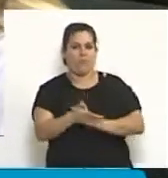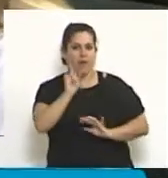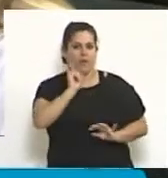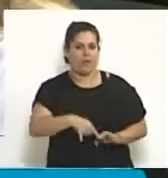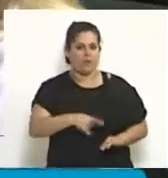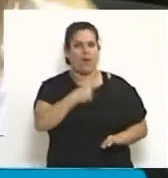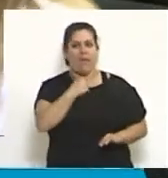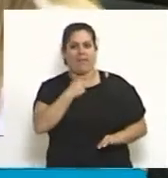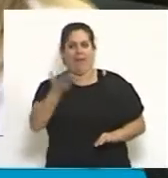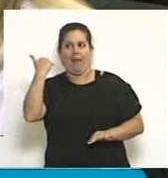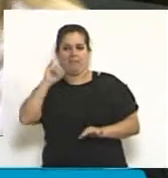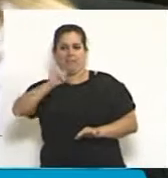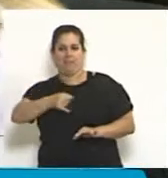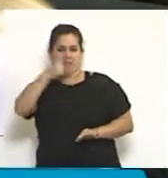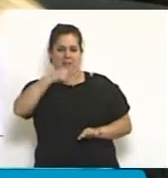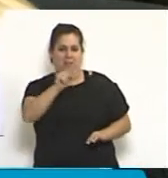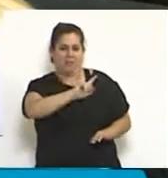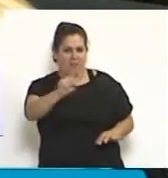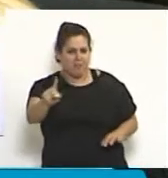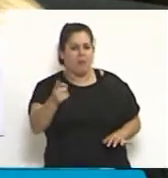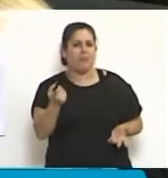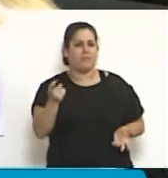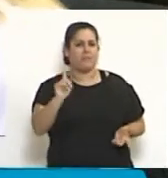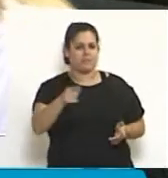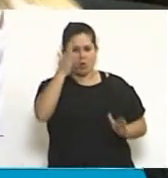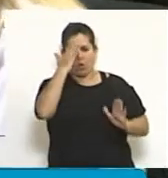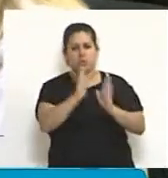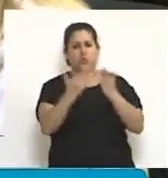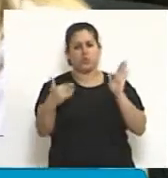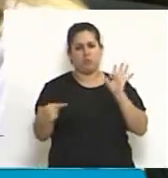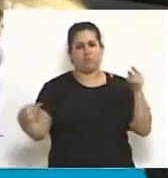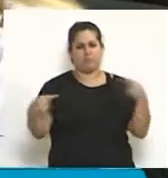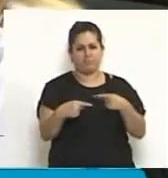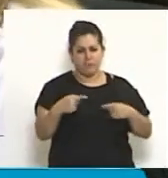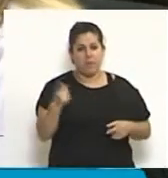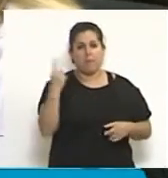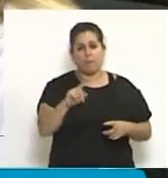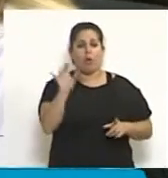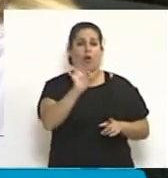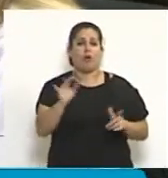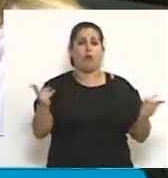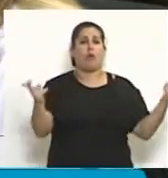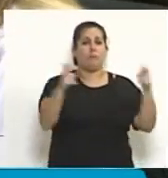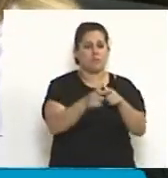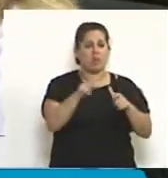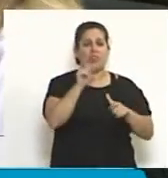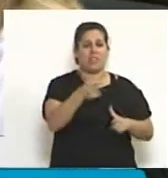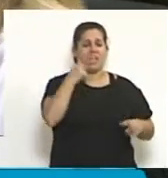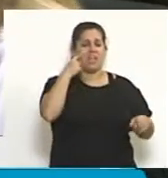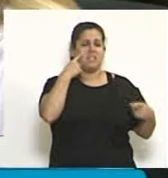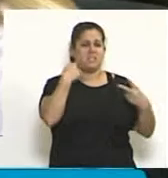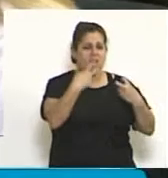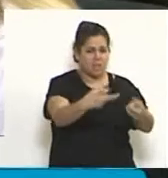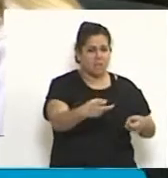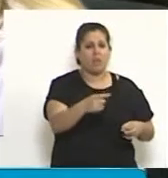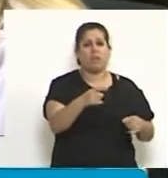había trabajado y que además era también susceptible de un planteo de constitucionalidad, que la Comisión de Implementación y Seguimiento